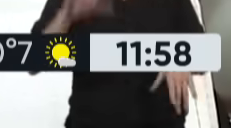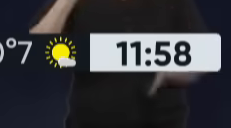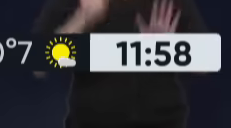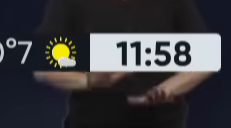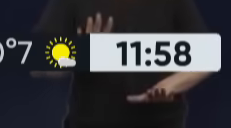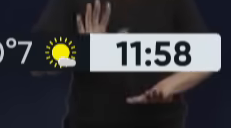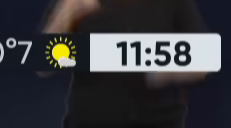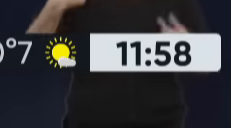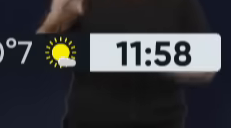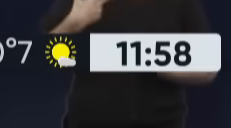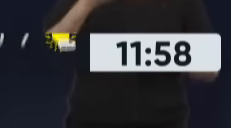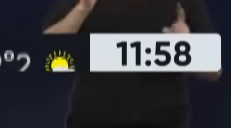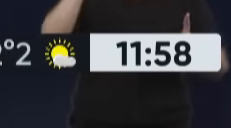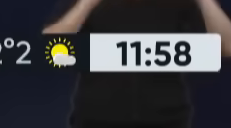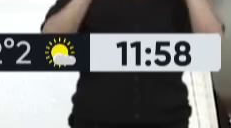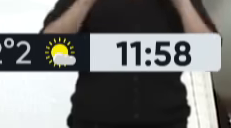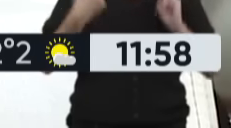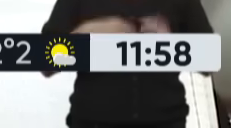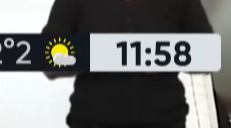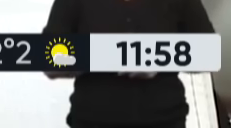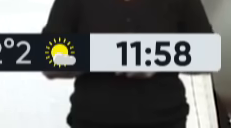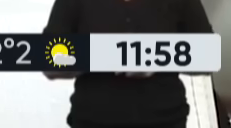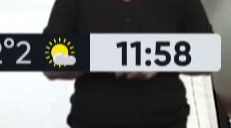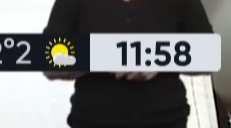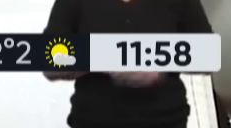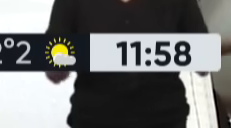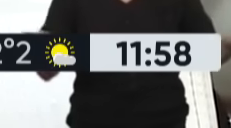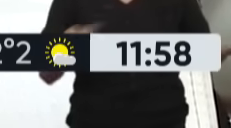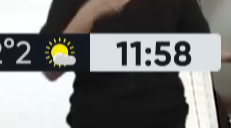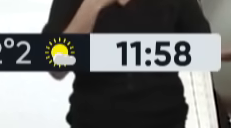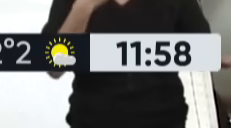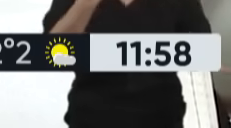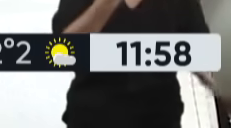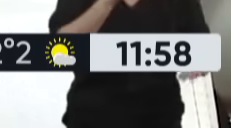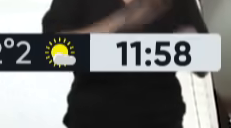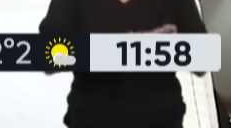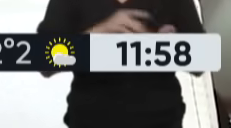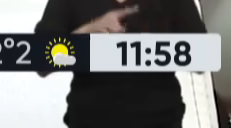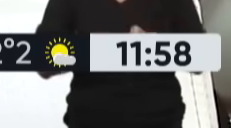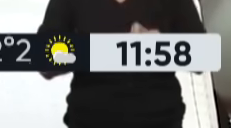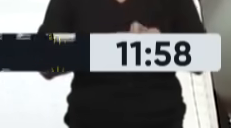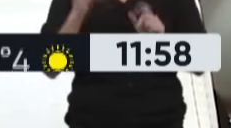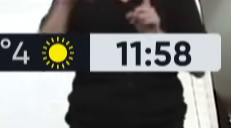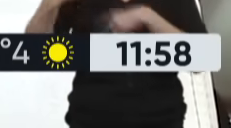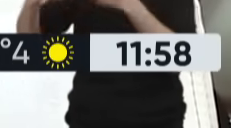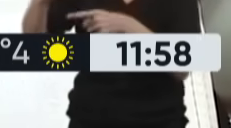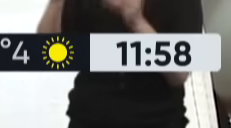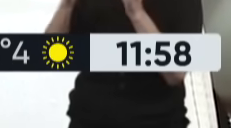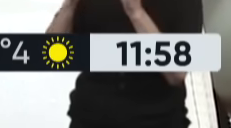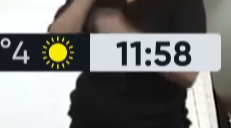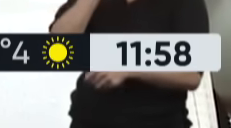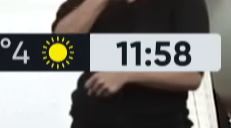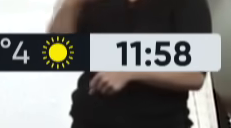bueno, yo también, ¿eh? Sí. Quería consultarte con respecto a seguir la línea del colega